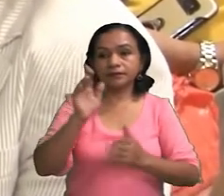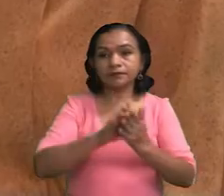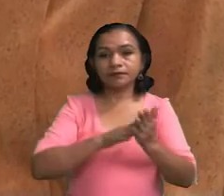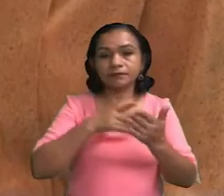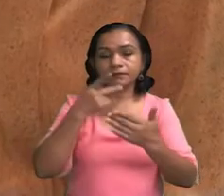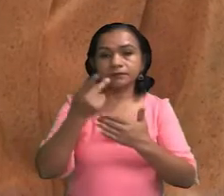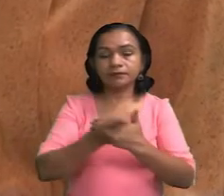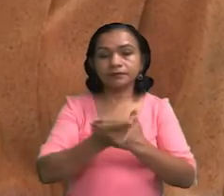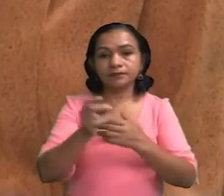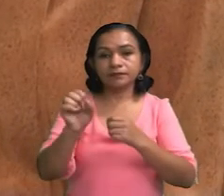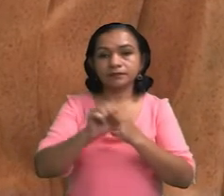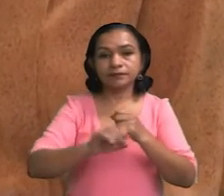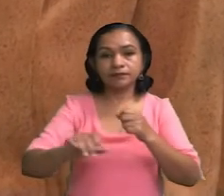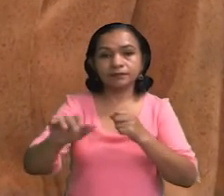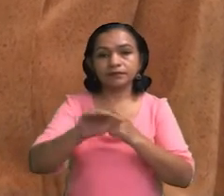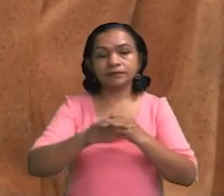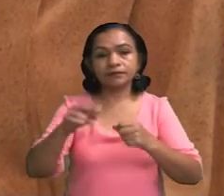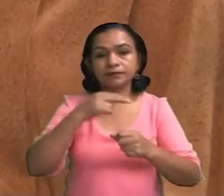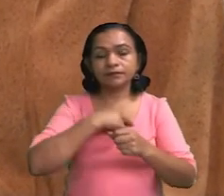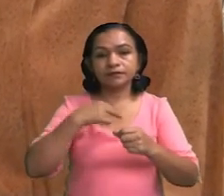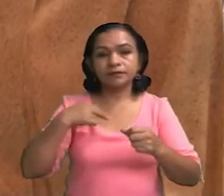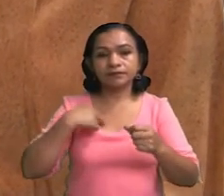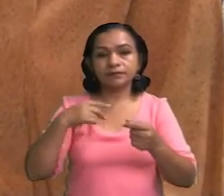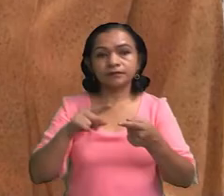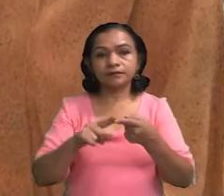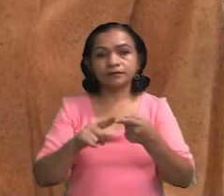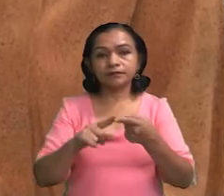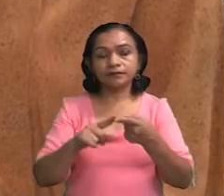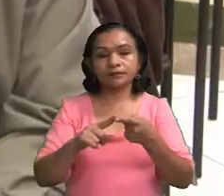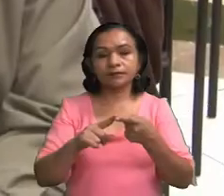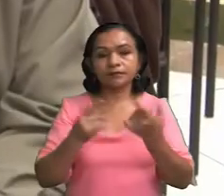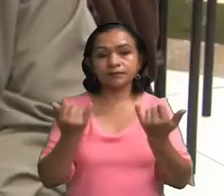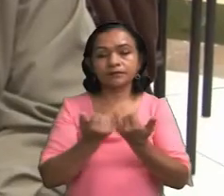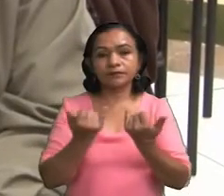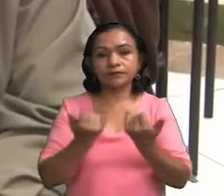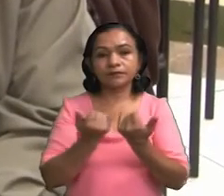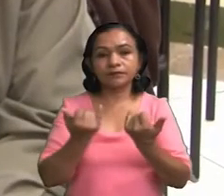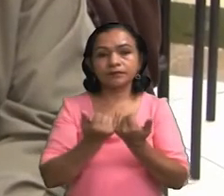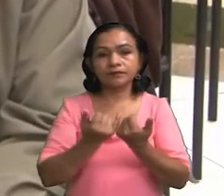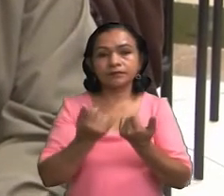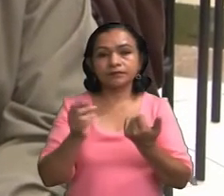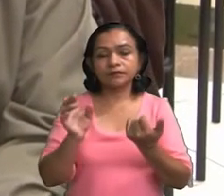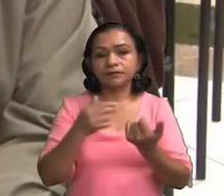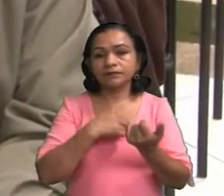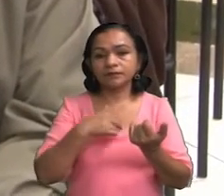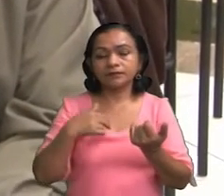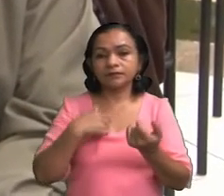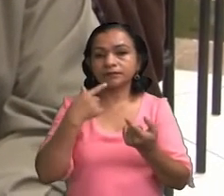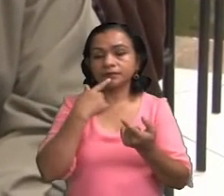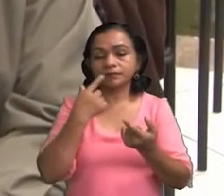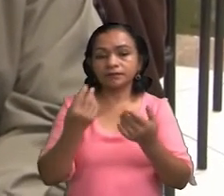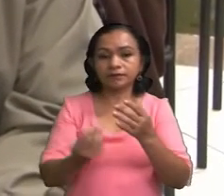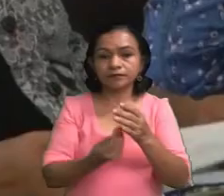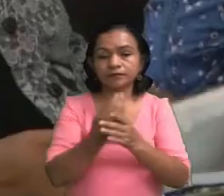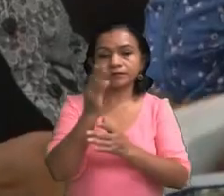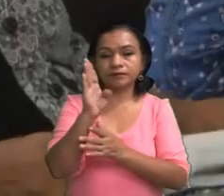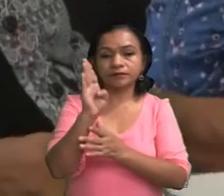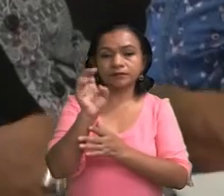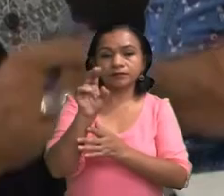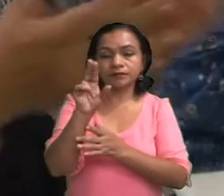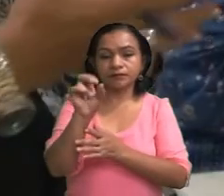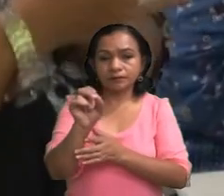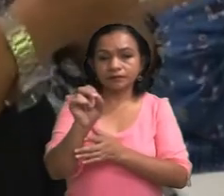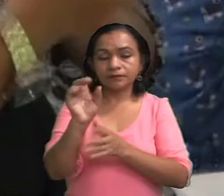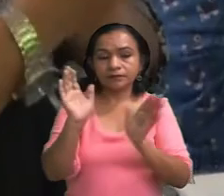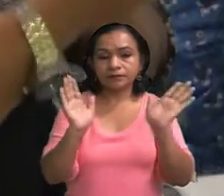en su mayoría favorecen a las mujeres, tales como el programa Usura Cero, Hambre Cero, bonos productivos, alimentarios y